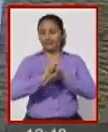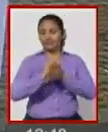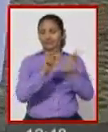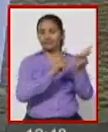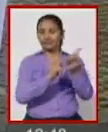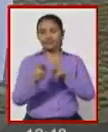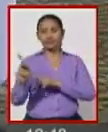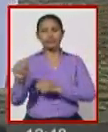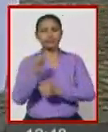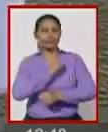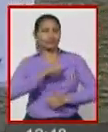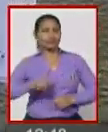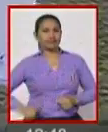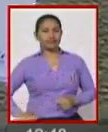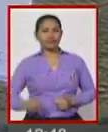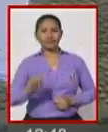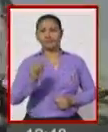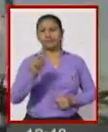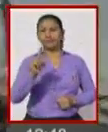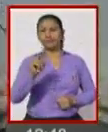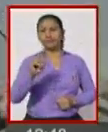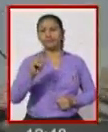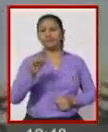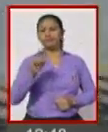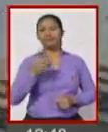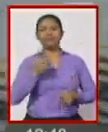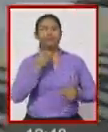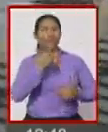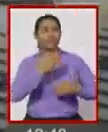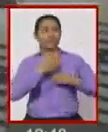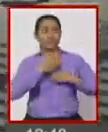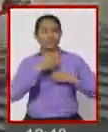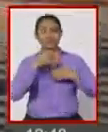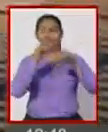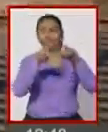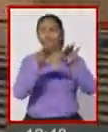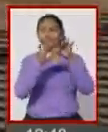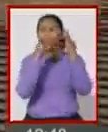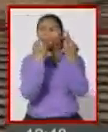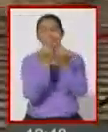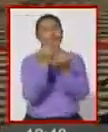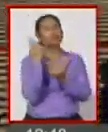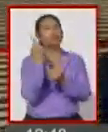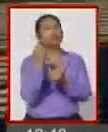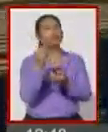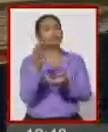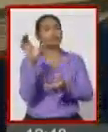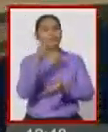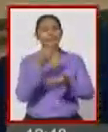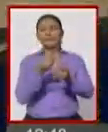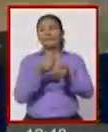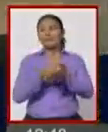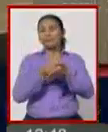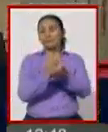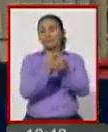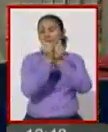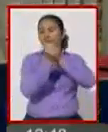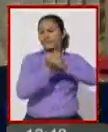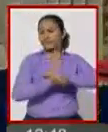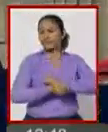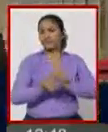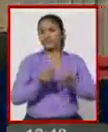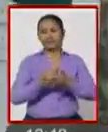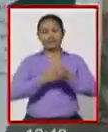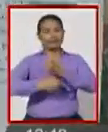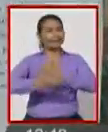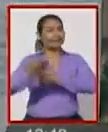de Planificación de la Alcaldía, Sandra Velarde, explicó que el reclamo que hace esta familia solo busca cambiar los precios de los terrenos. Sin